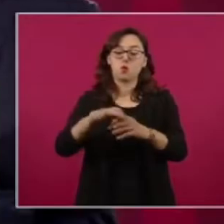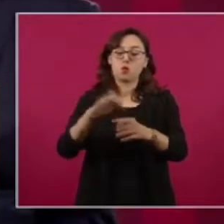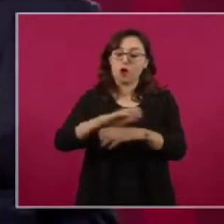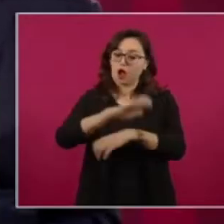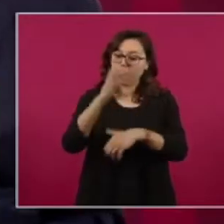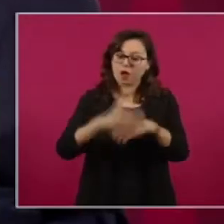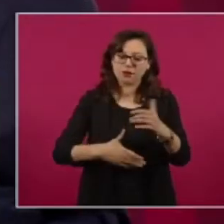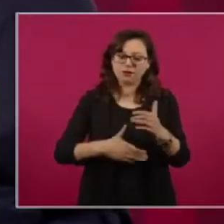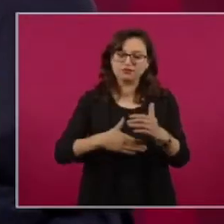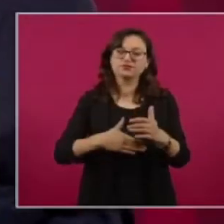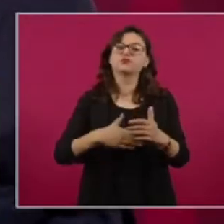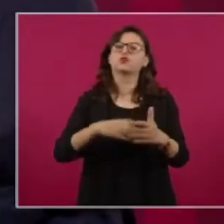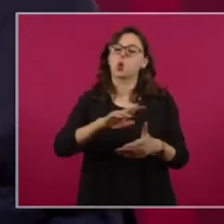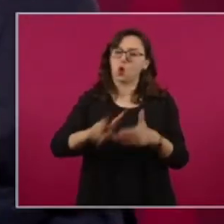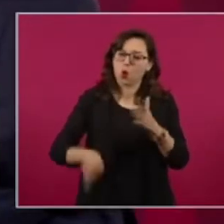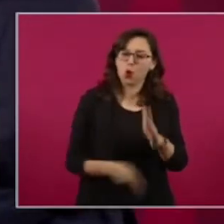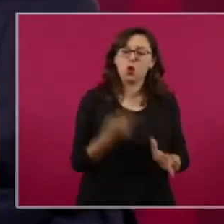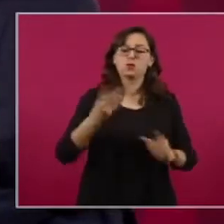debate,